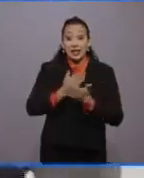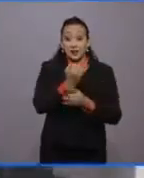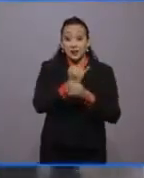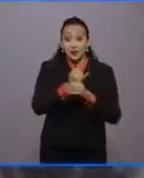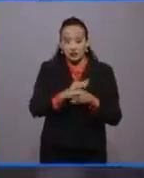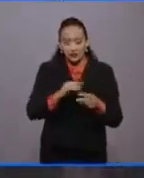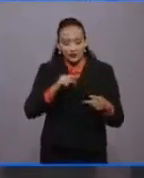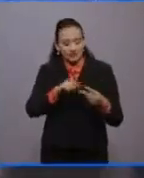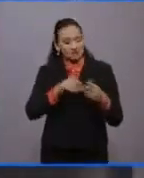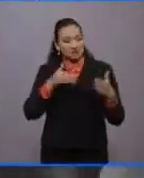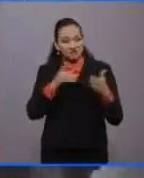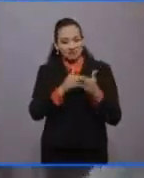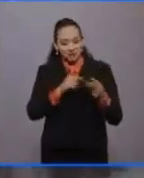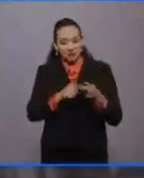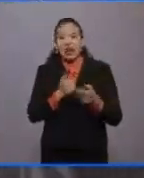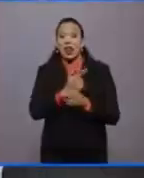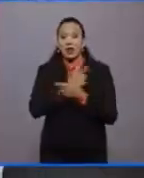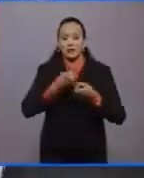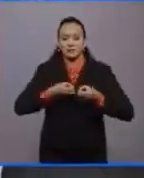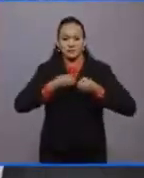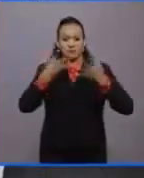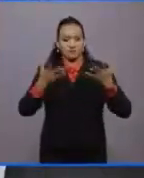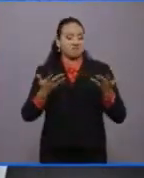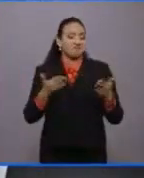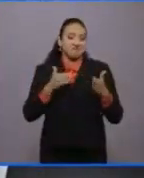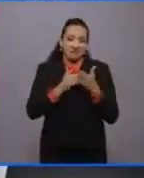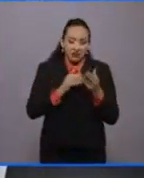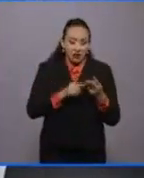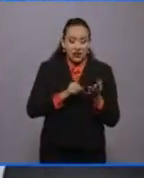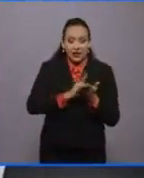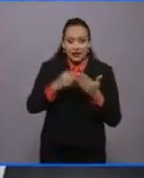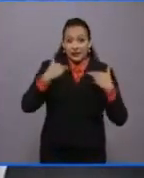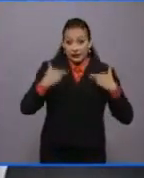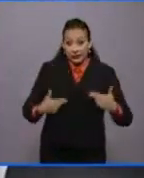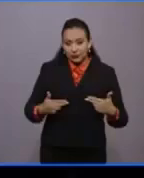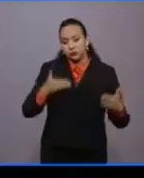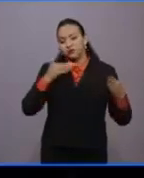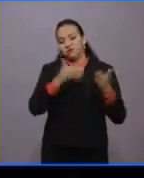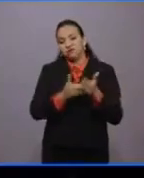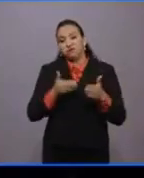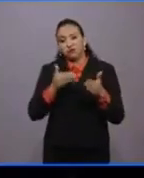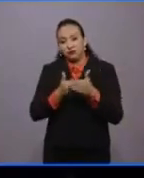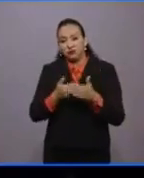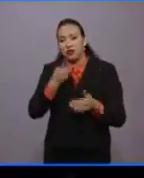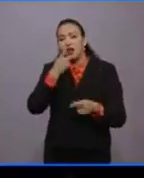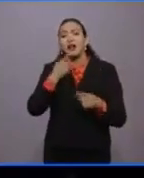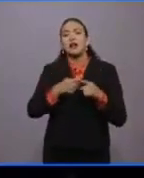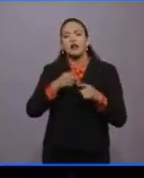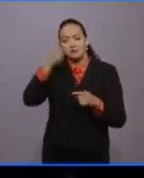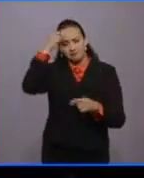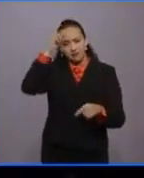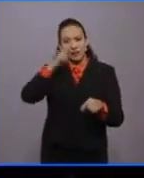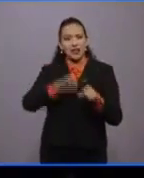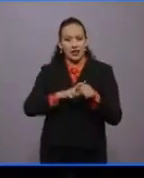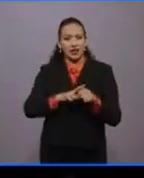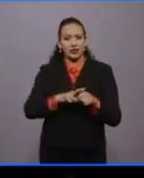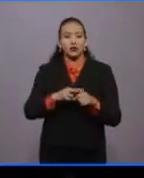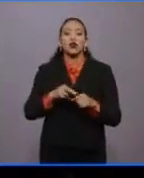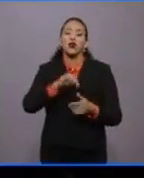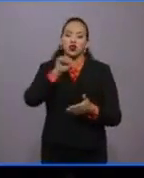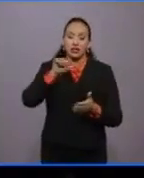información, libertad de expresión y derechos humanos. Esta fue la afirmación del director de Artículo 19 para